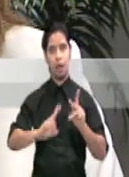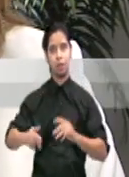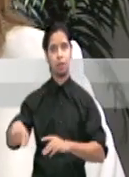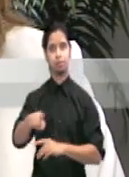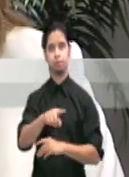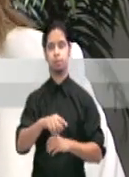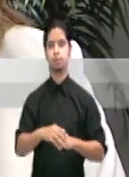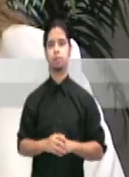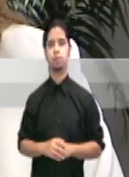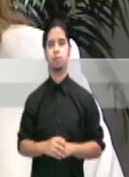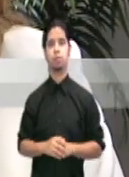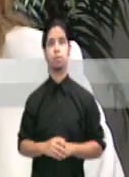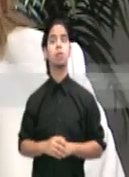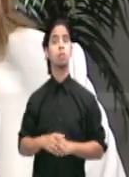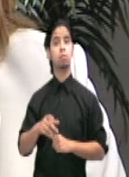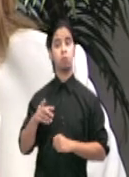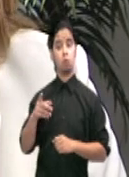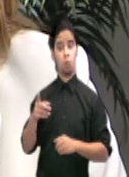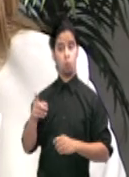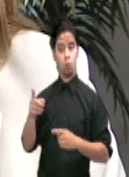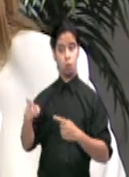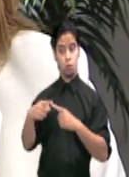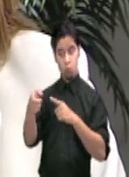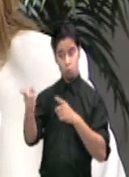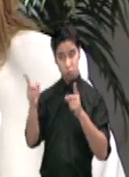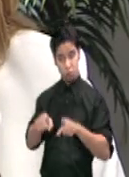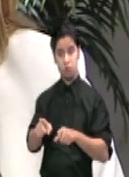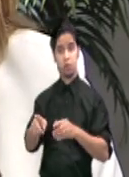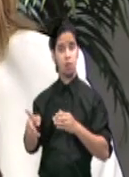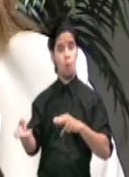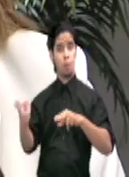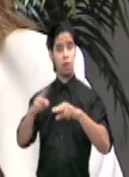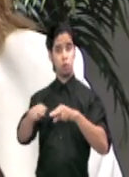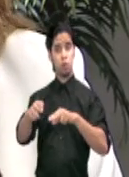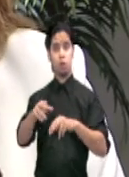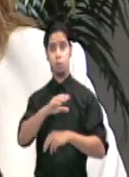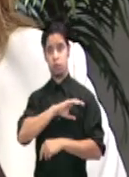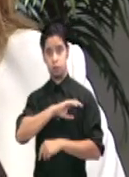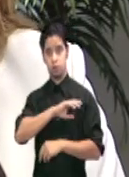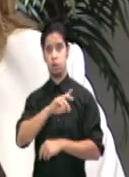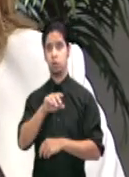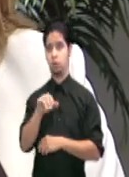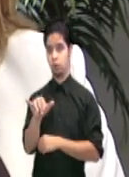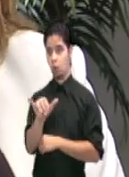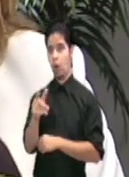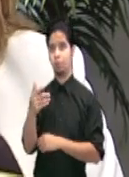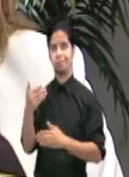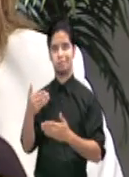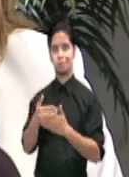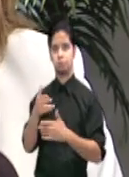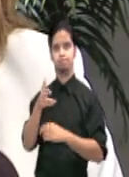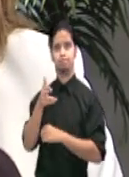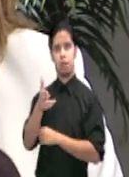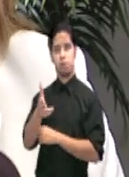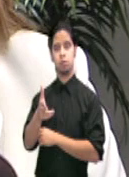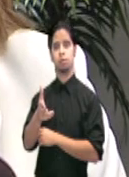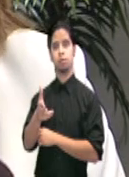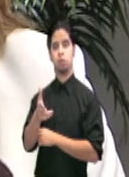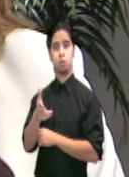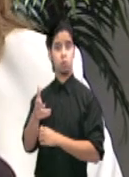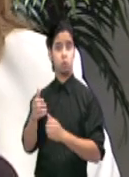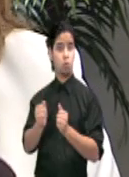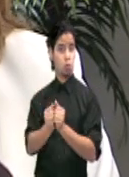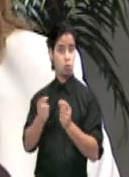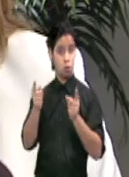aumentaron la cantidad de policía, se aumentó a 12, inclusive, ¿verdad? En estos días vamos a estar recibiendo un vehículo, pero ahora, dado la situación